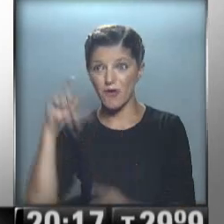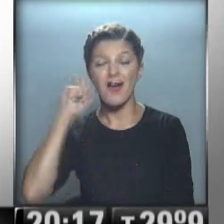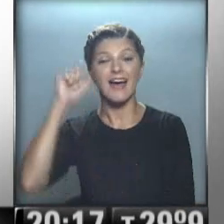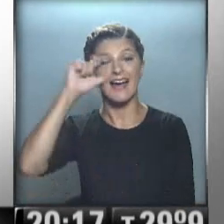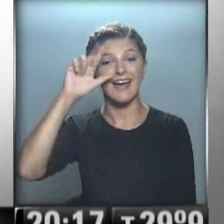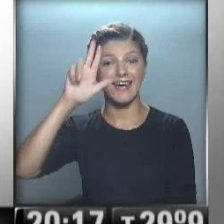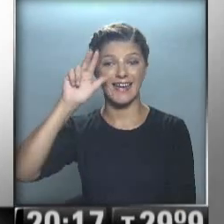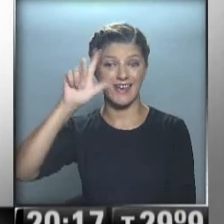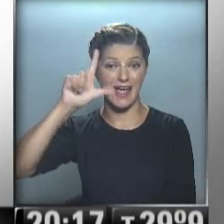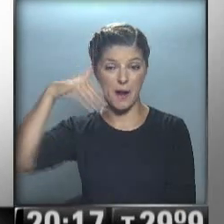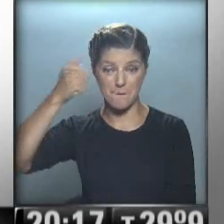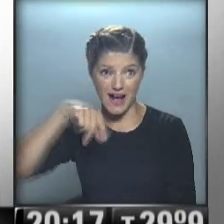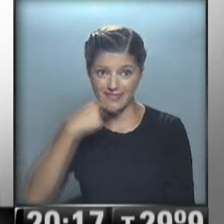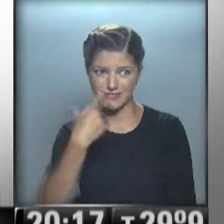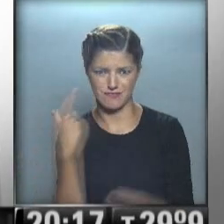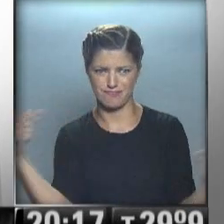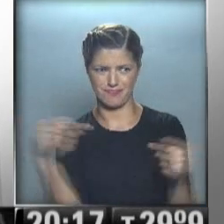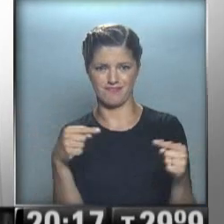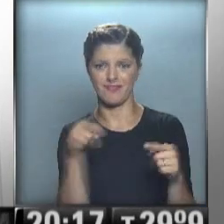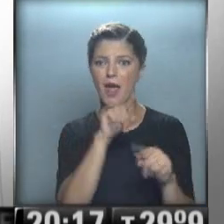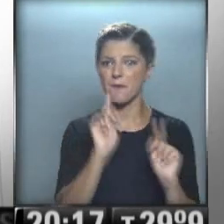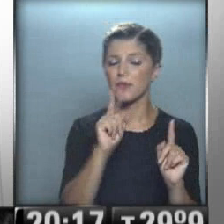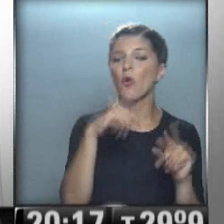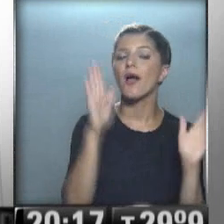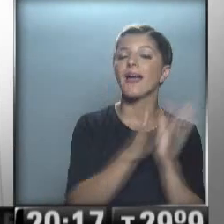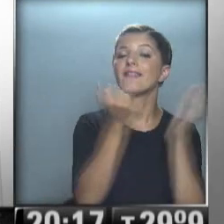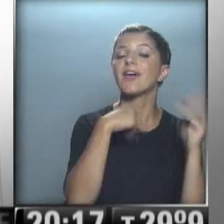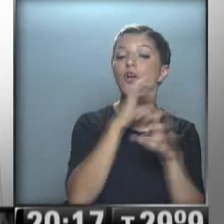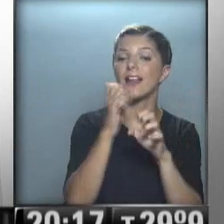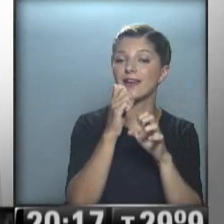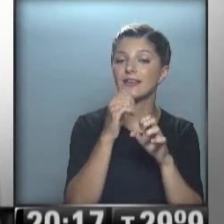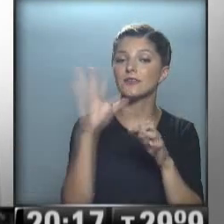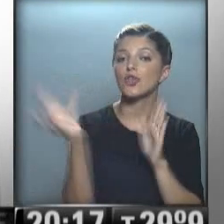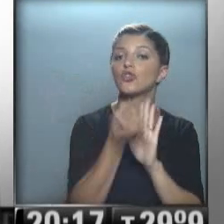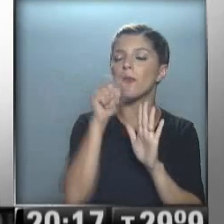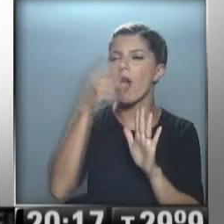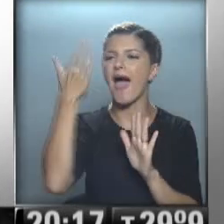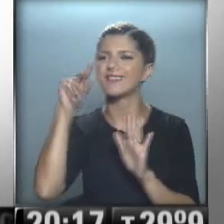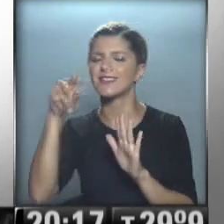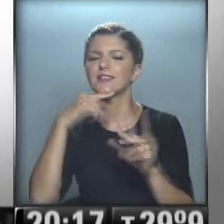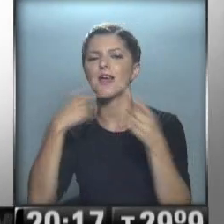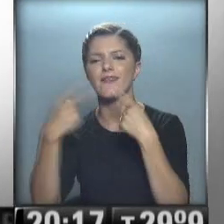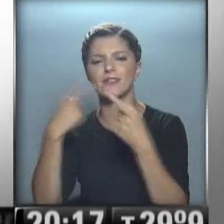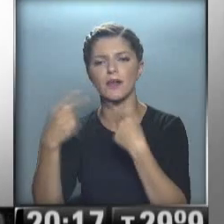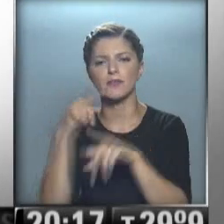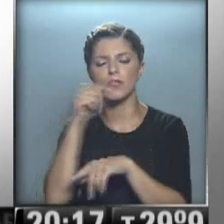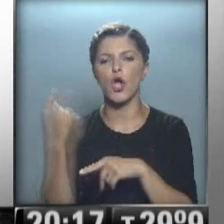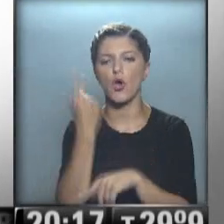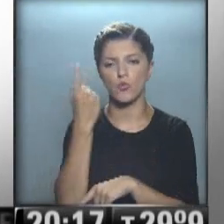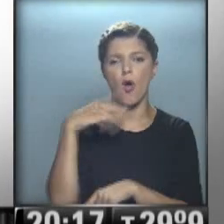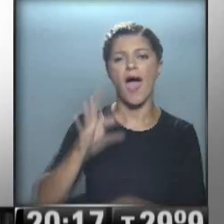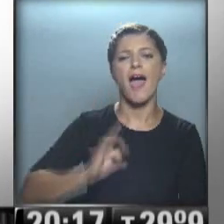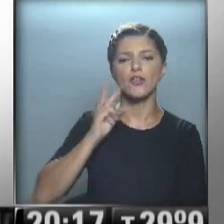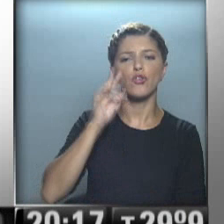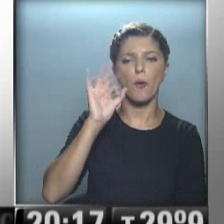las notas que también el diario Clarín recupera en una entrevista que le hicieron en su momento en uno de los suplementos en el año